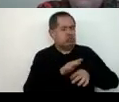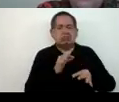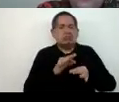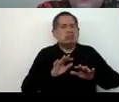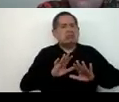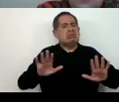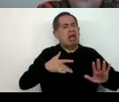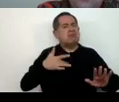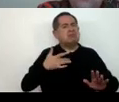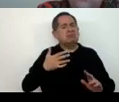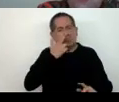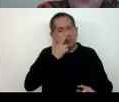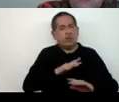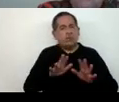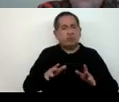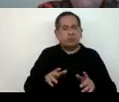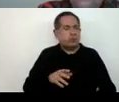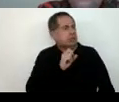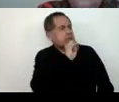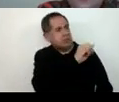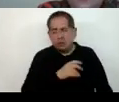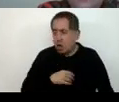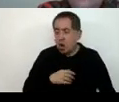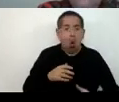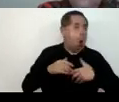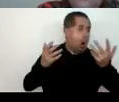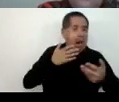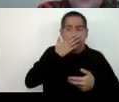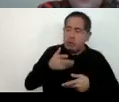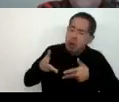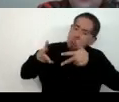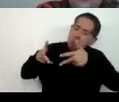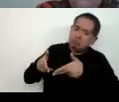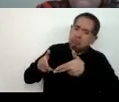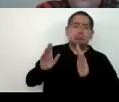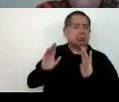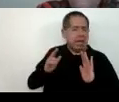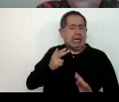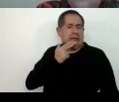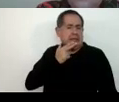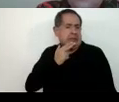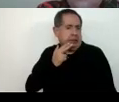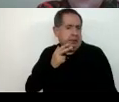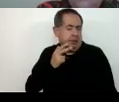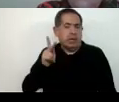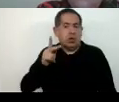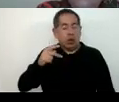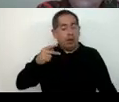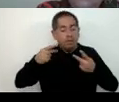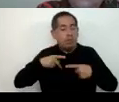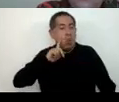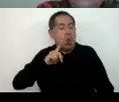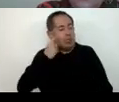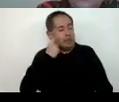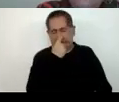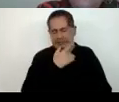un procedimiento noble que tiene muchos beneficios, muchas ventajas, cuando las personas deciden ya no